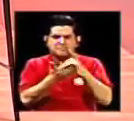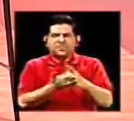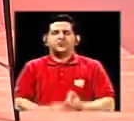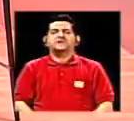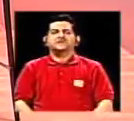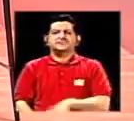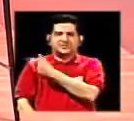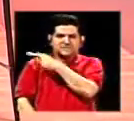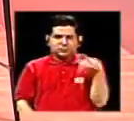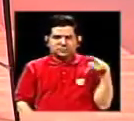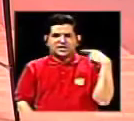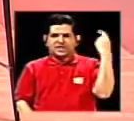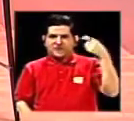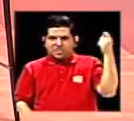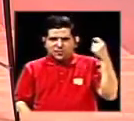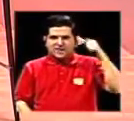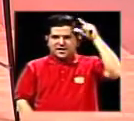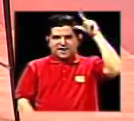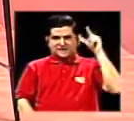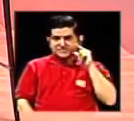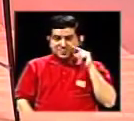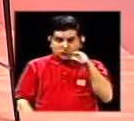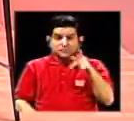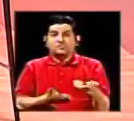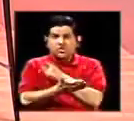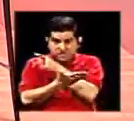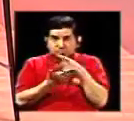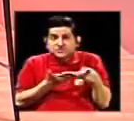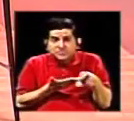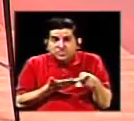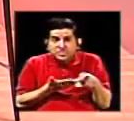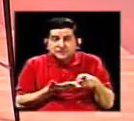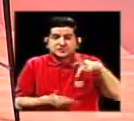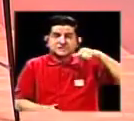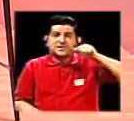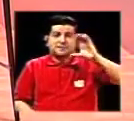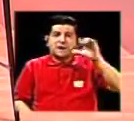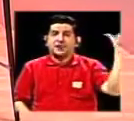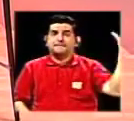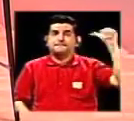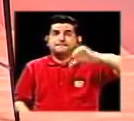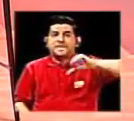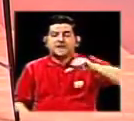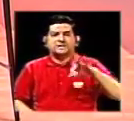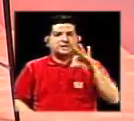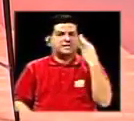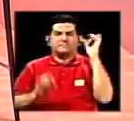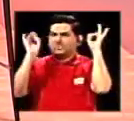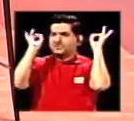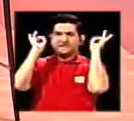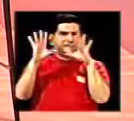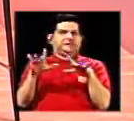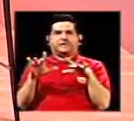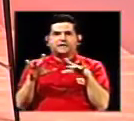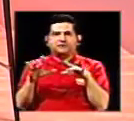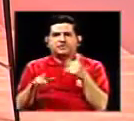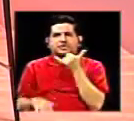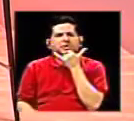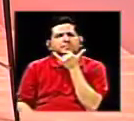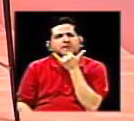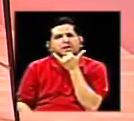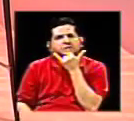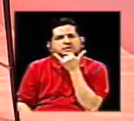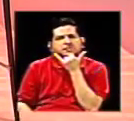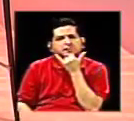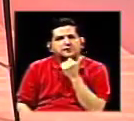Arenas, Guanacaste y Limón, si hubiera sido por esas provincias, el PAC habría perdido de manera desastrosa. ¿Qué es lo que está pasando? ¿Por